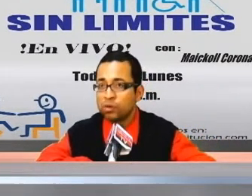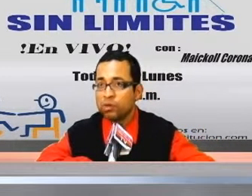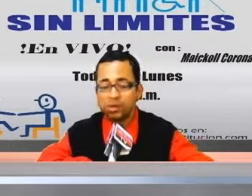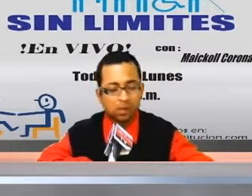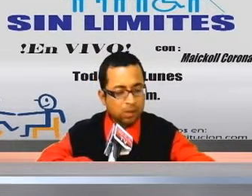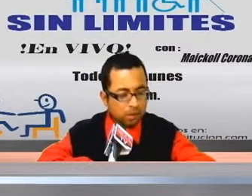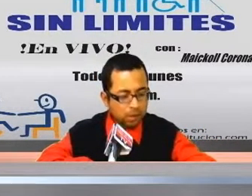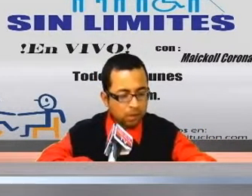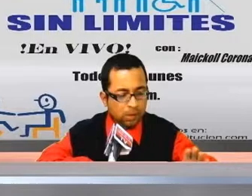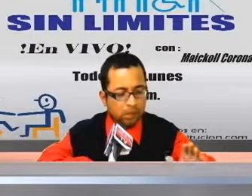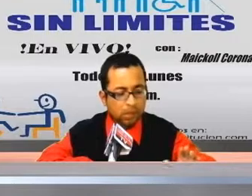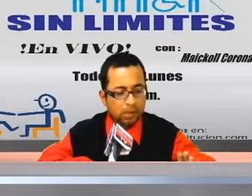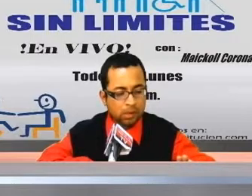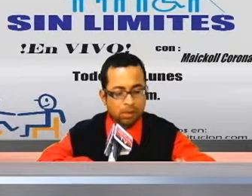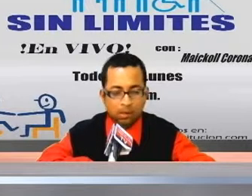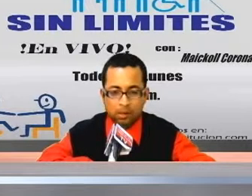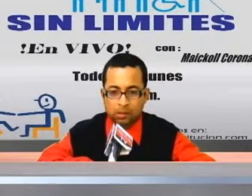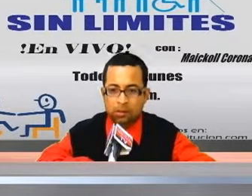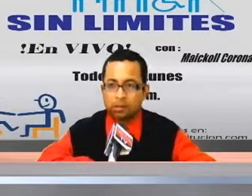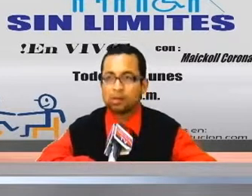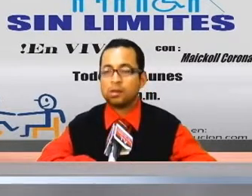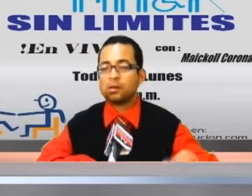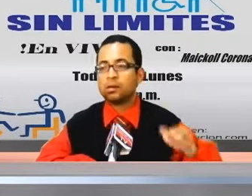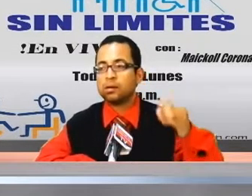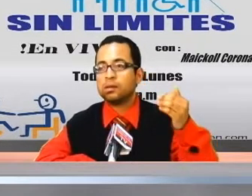se olviden que